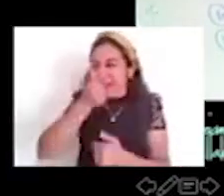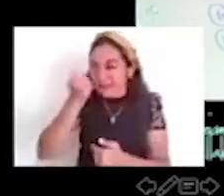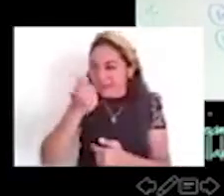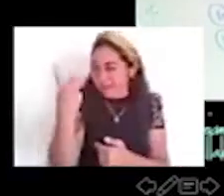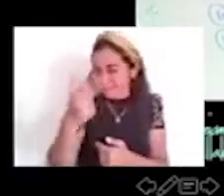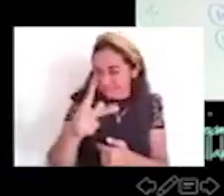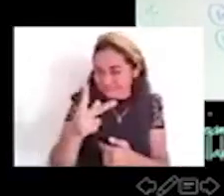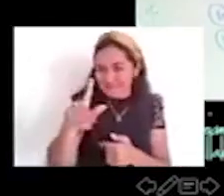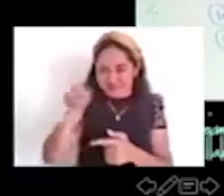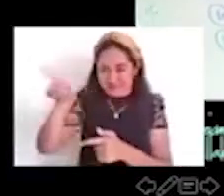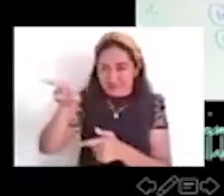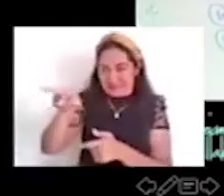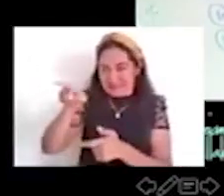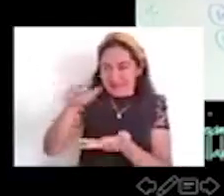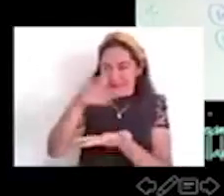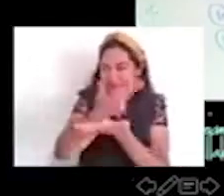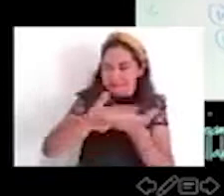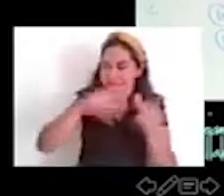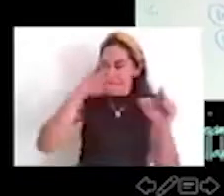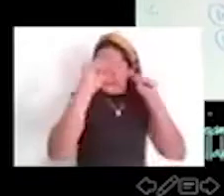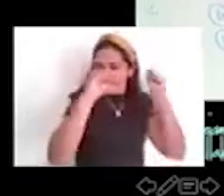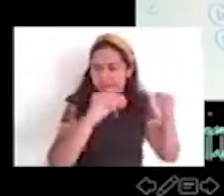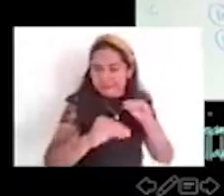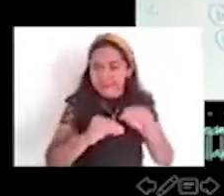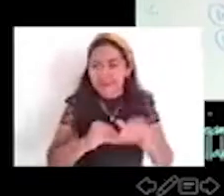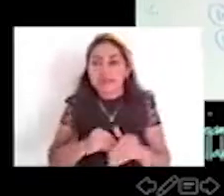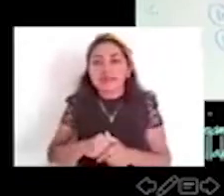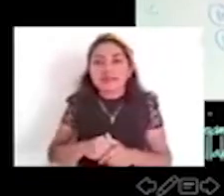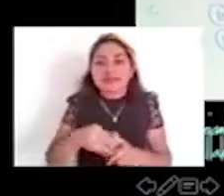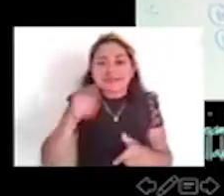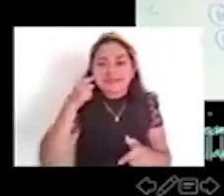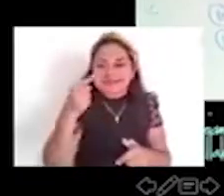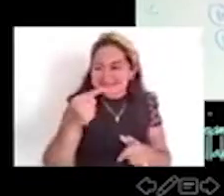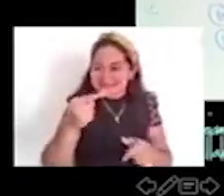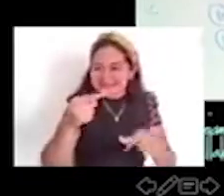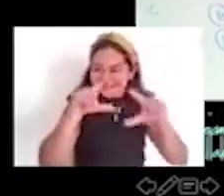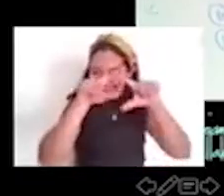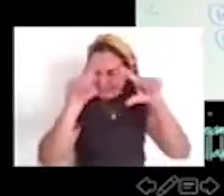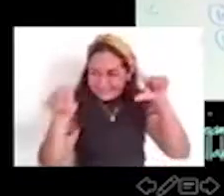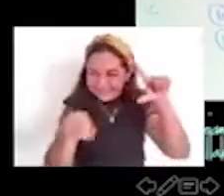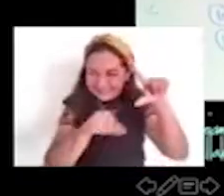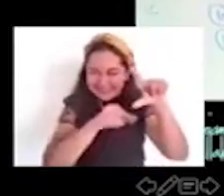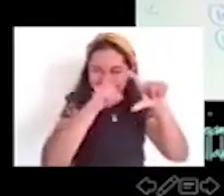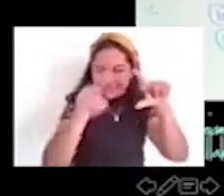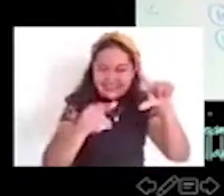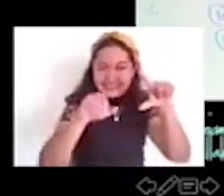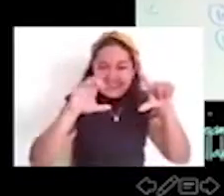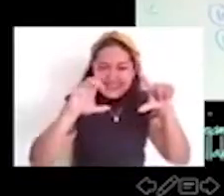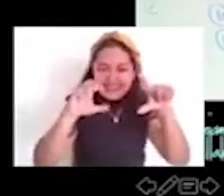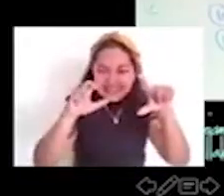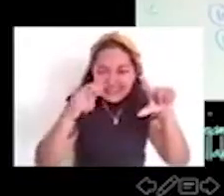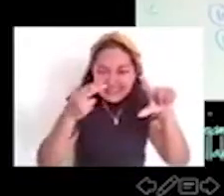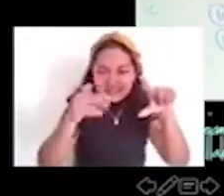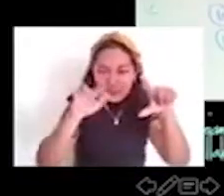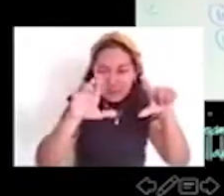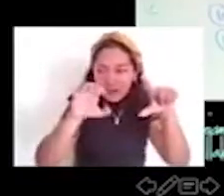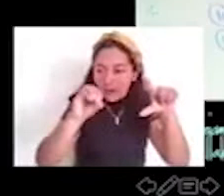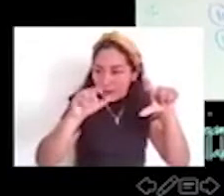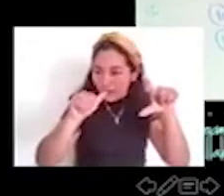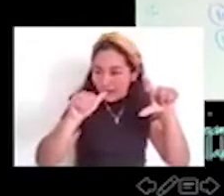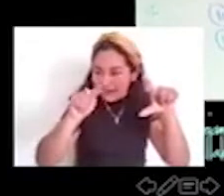yo. Y acá atrás el Cihuacóatl, que es Tlacael. Del lado izquierdo